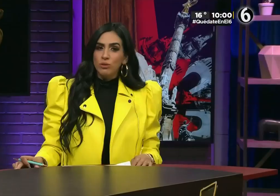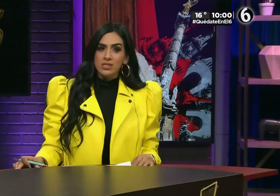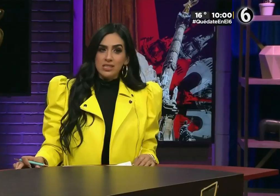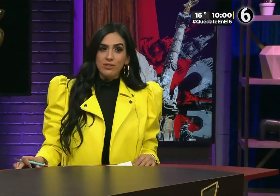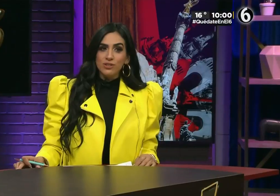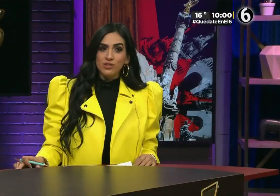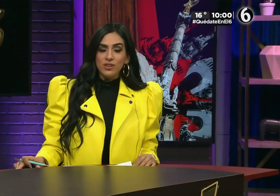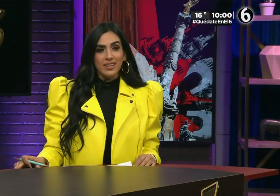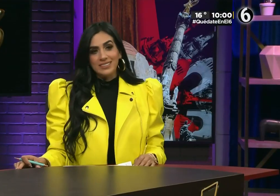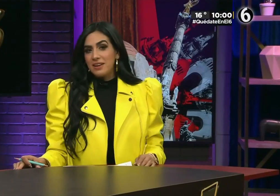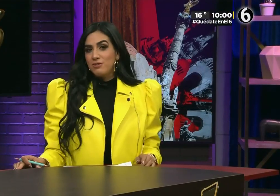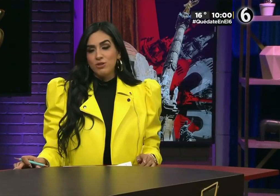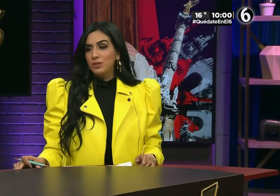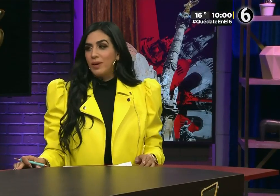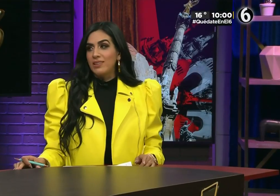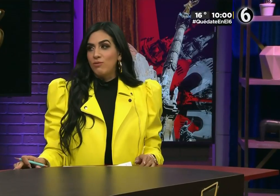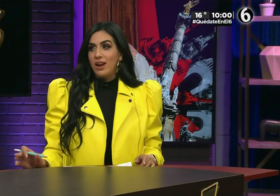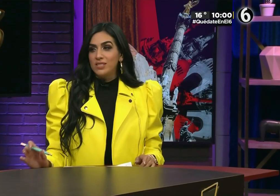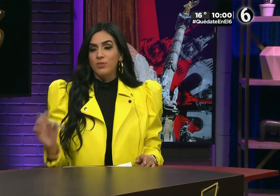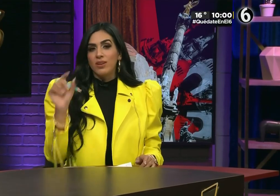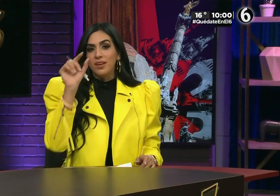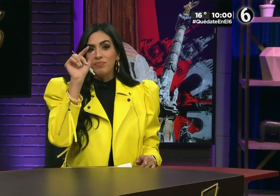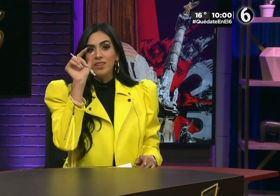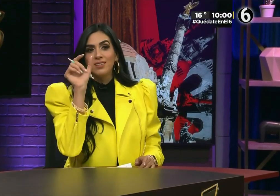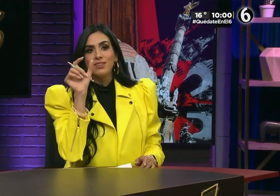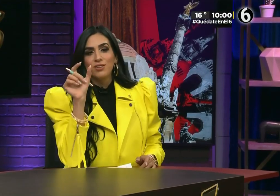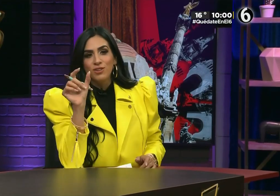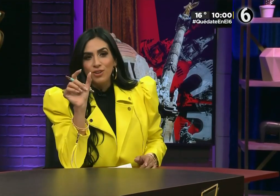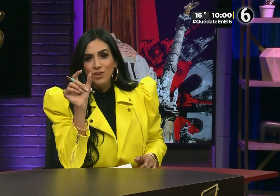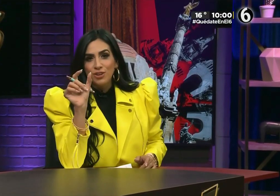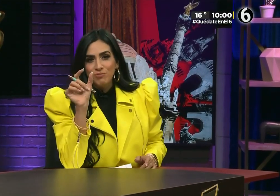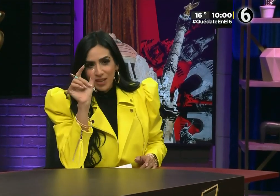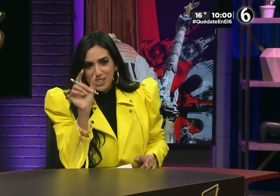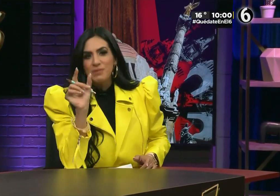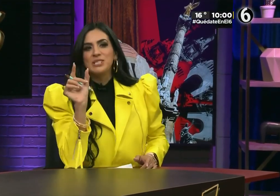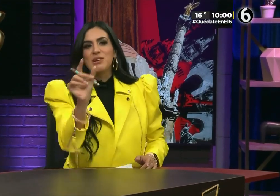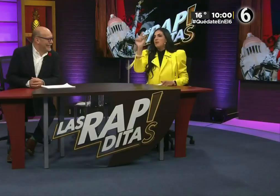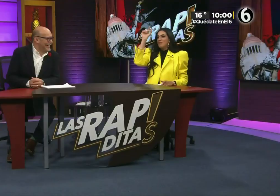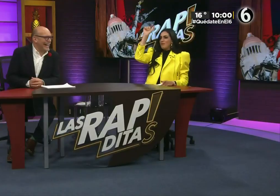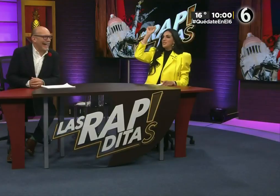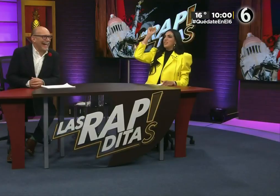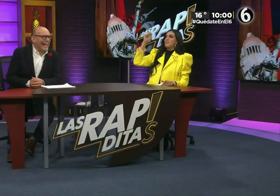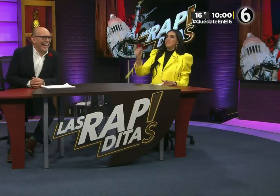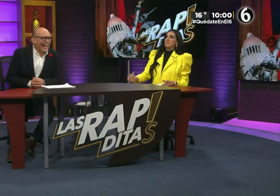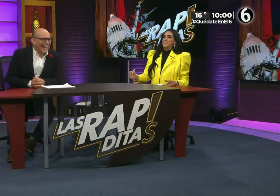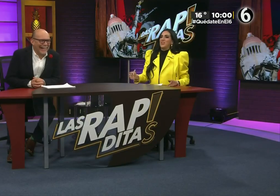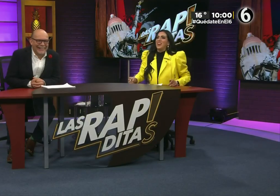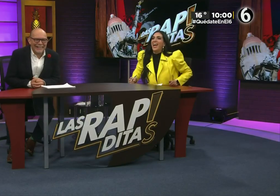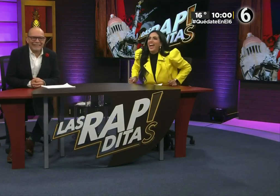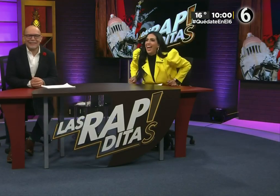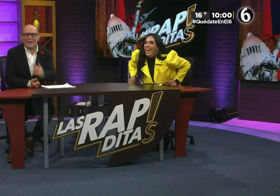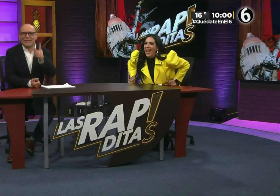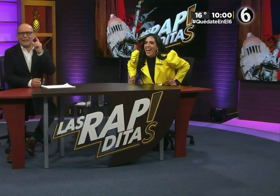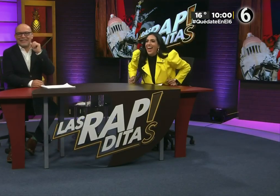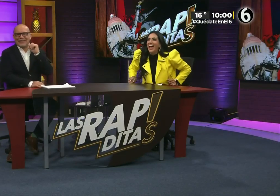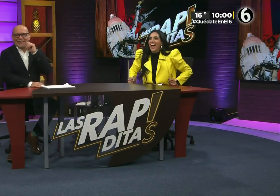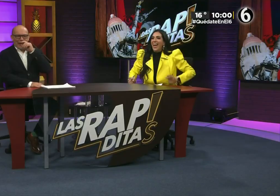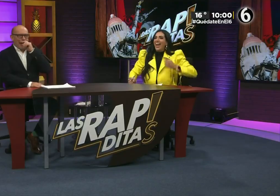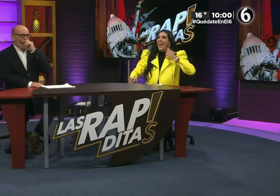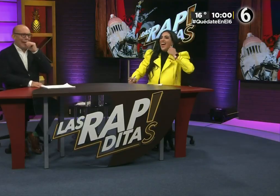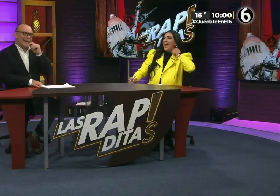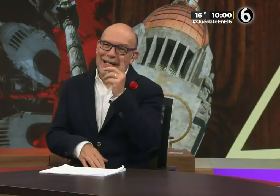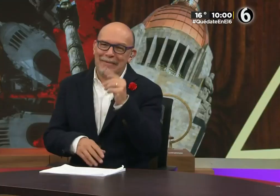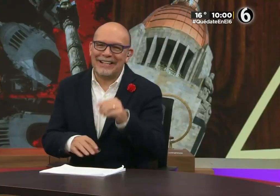Pero esos dulcecitos son espectaculares porque... Estaba de ser cual, pero vamos a ir con información. Vamos con la